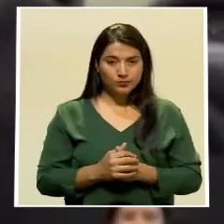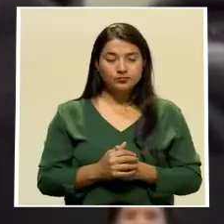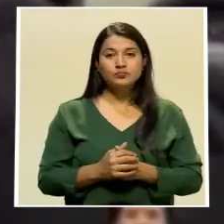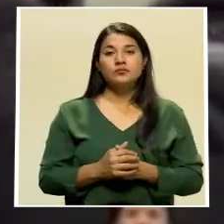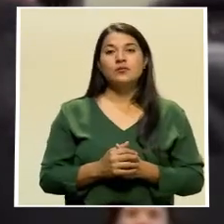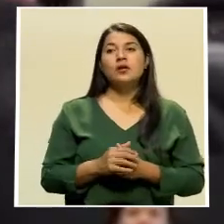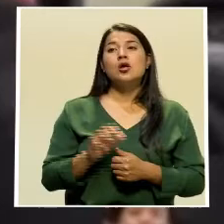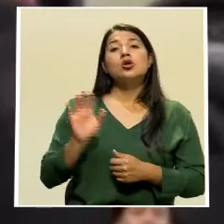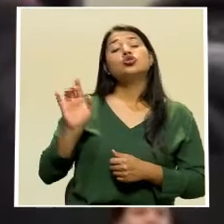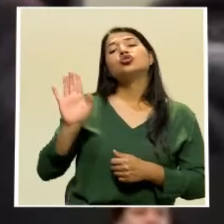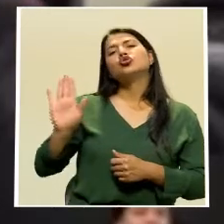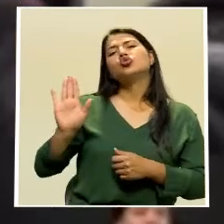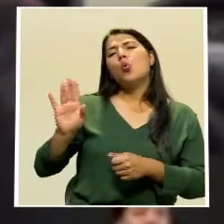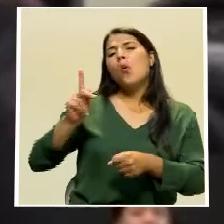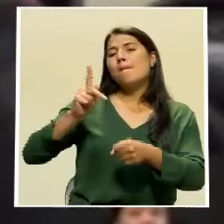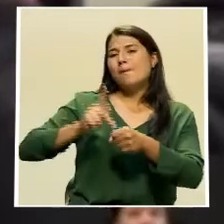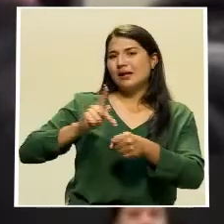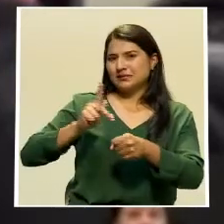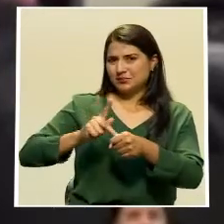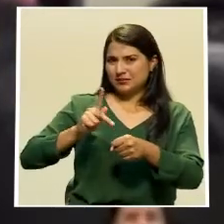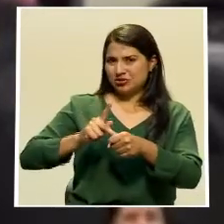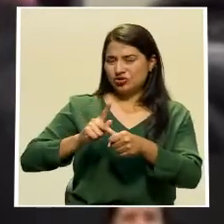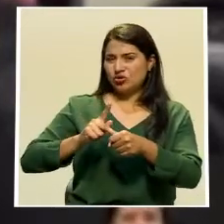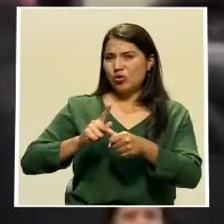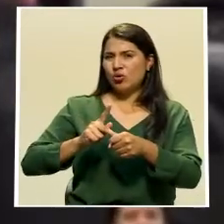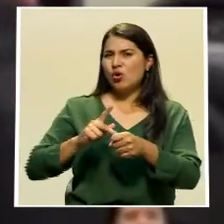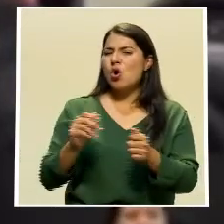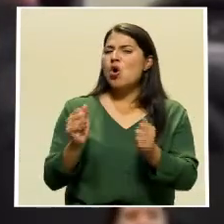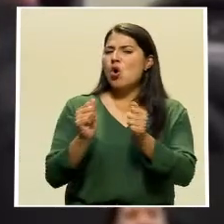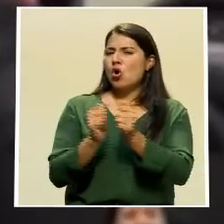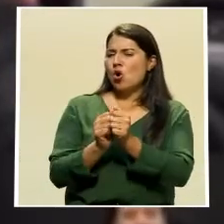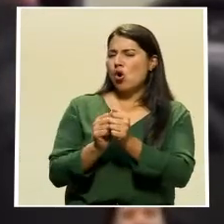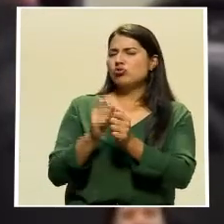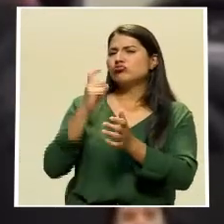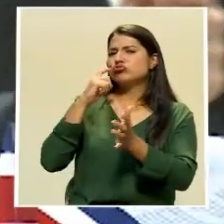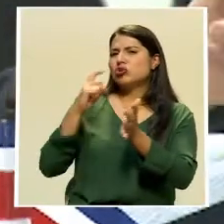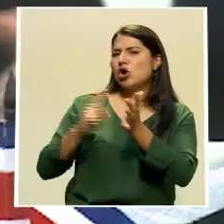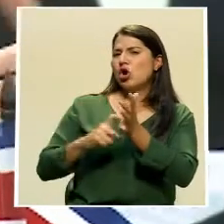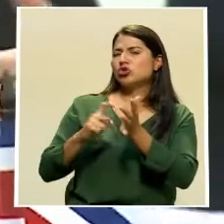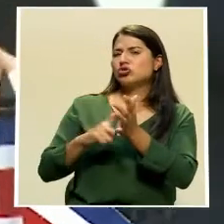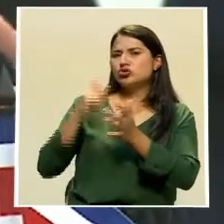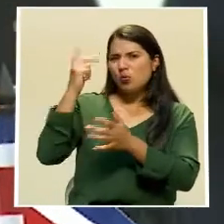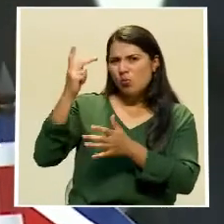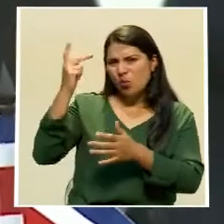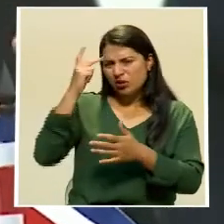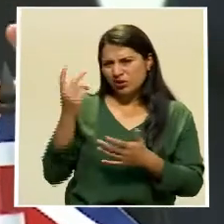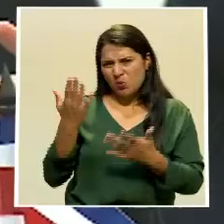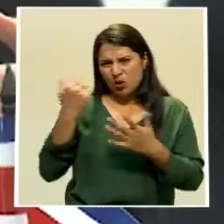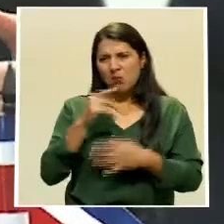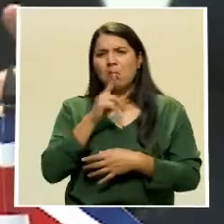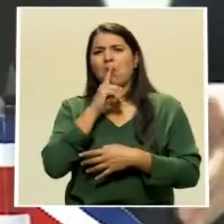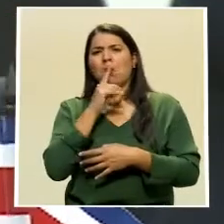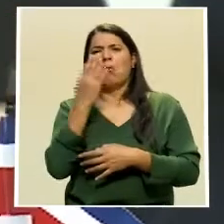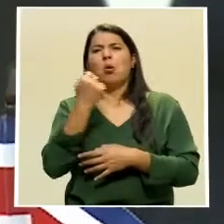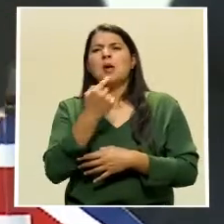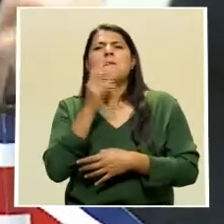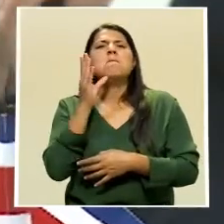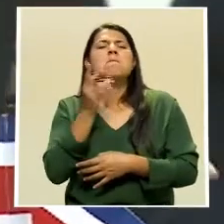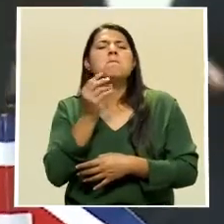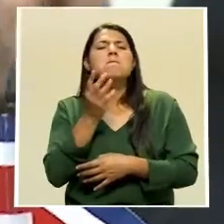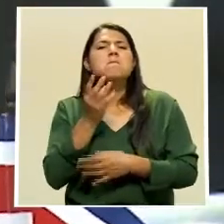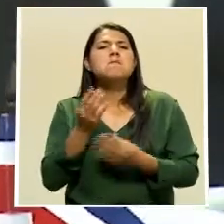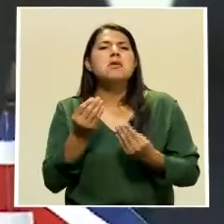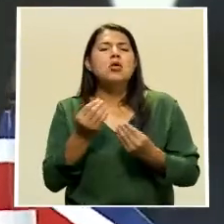cercanía o participación proselitista con reconocidos políticos. ¿Por qué el miedo de decir la verdad? El inicio de la